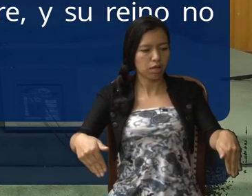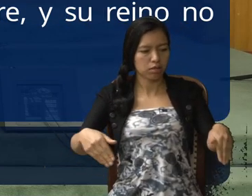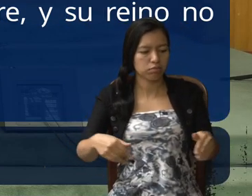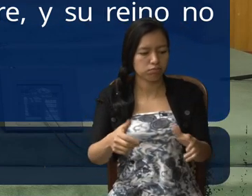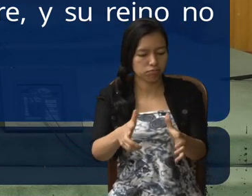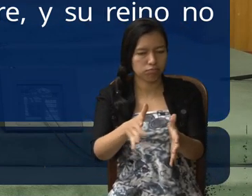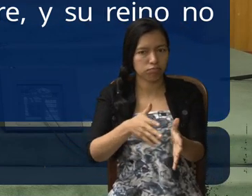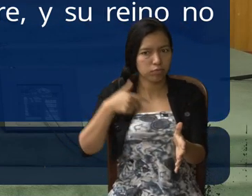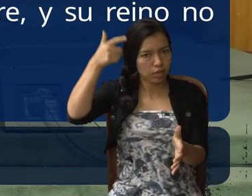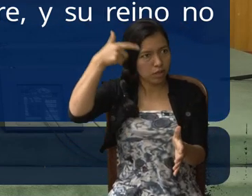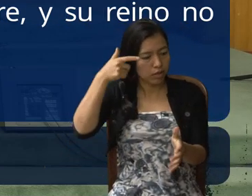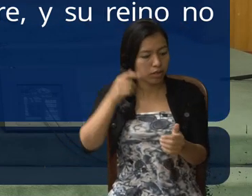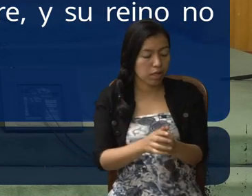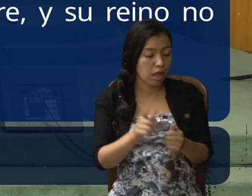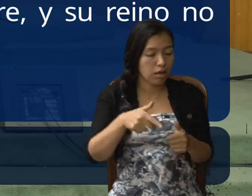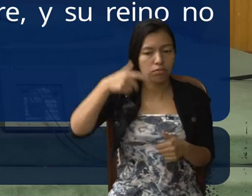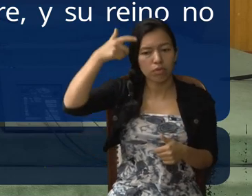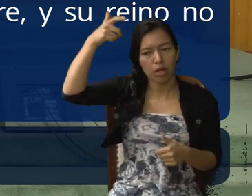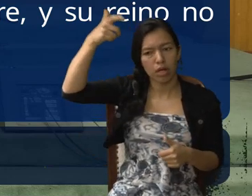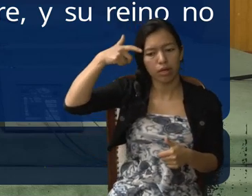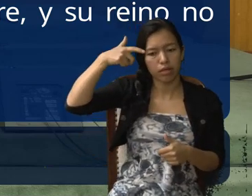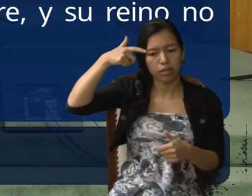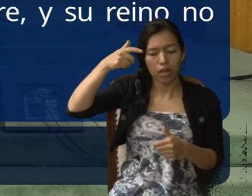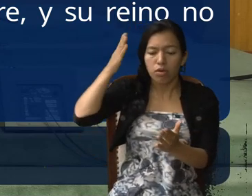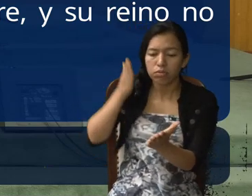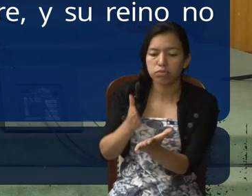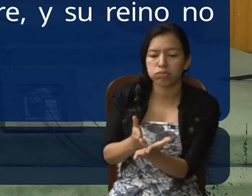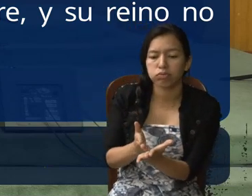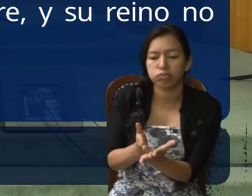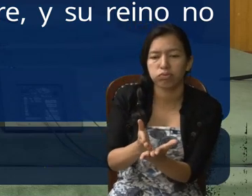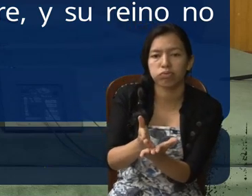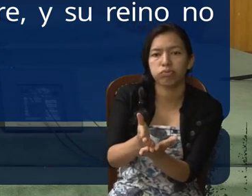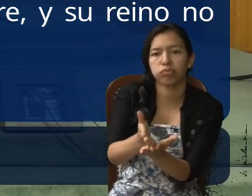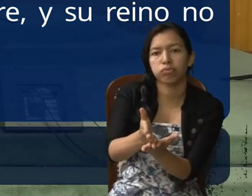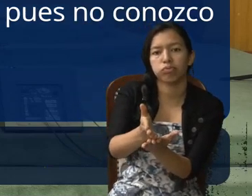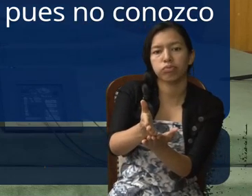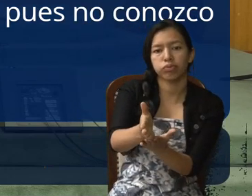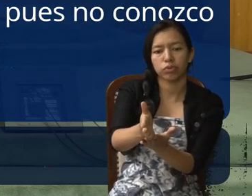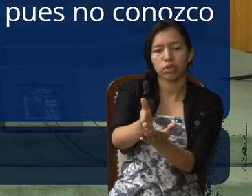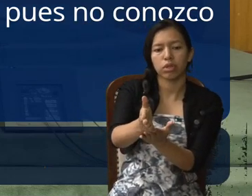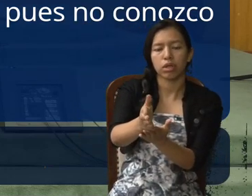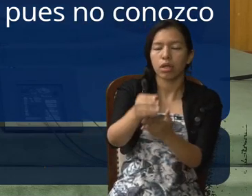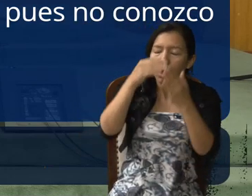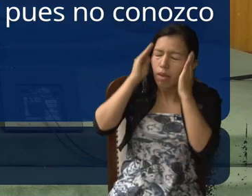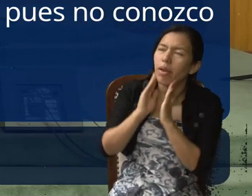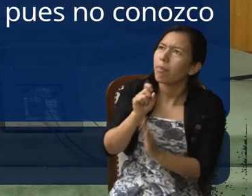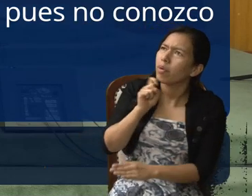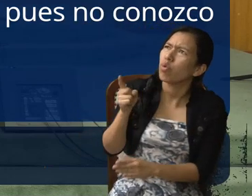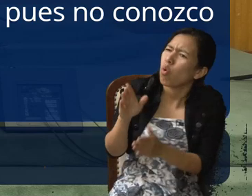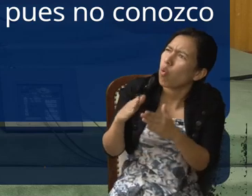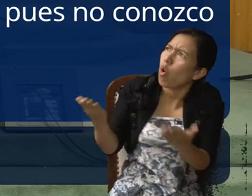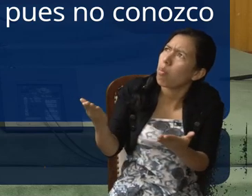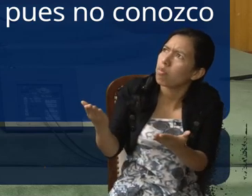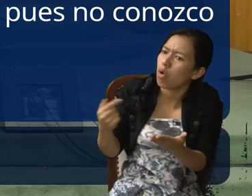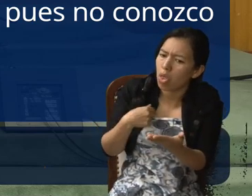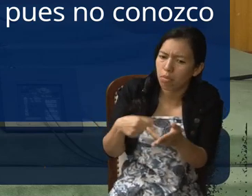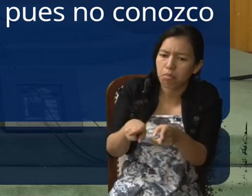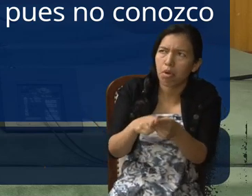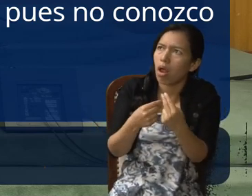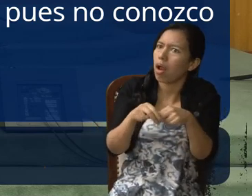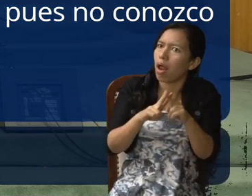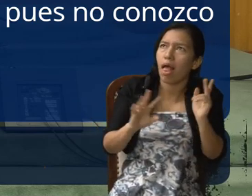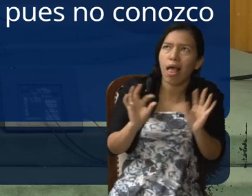la casa de Jacob para siempre y su reino no tiene fin. Entonces María preguntó al ángel, ¿cómo será esto? Pues no conozco